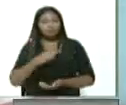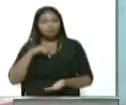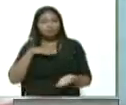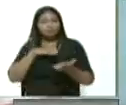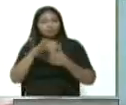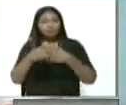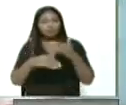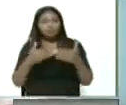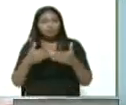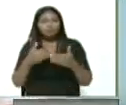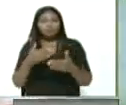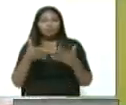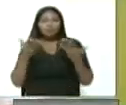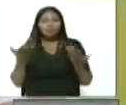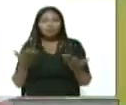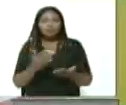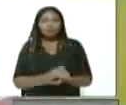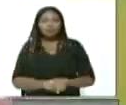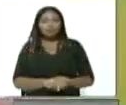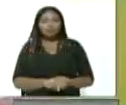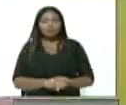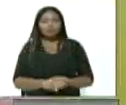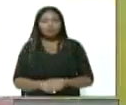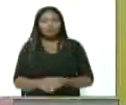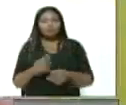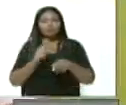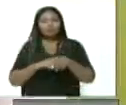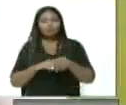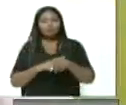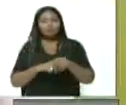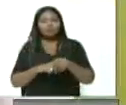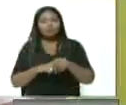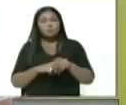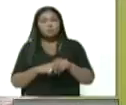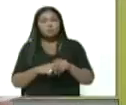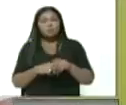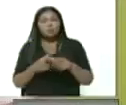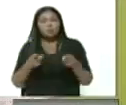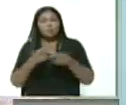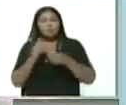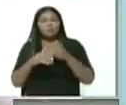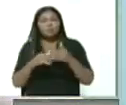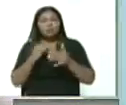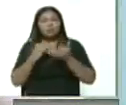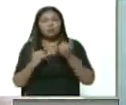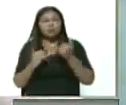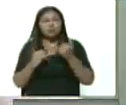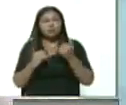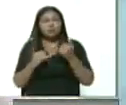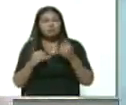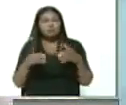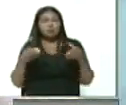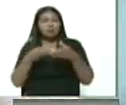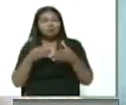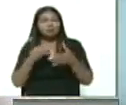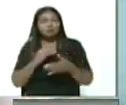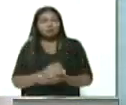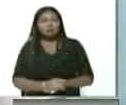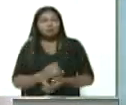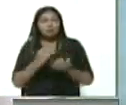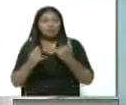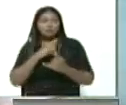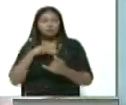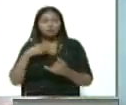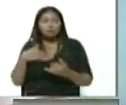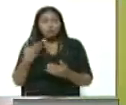que en el tiempo más perentorio luego es cerrada la última mesa como dice tu twitter este nosotros